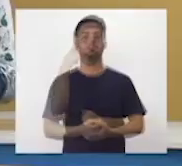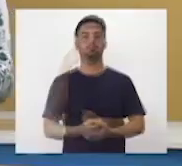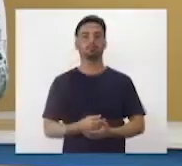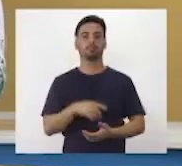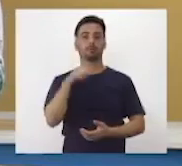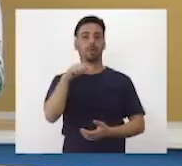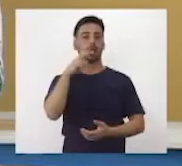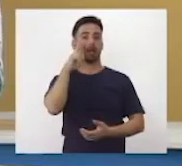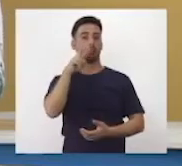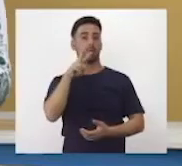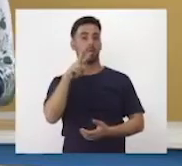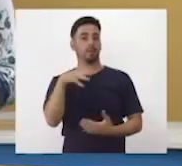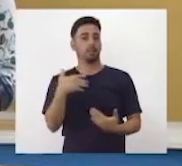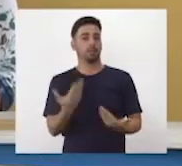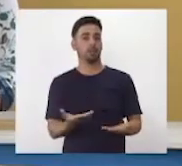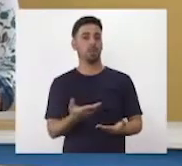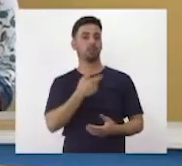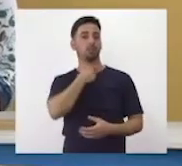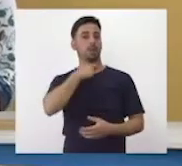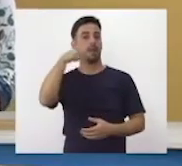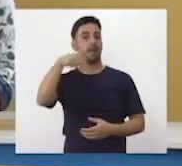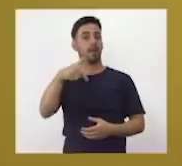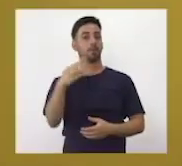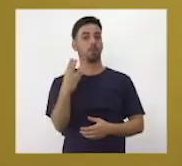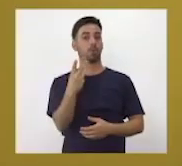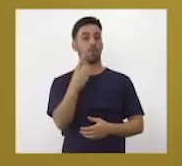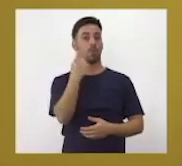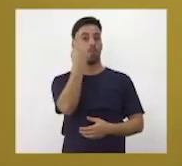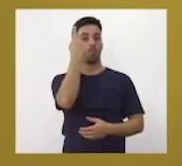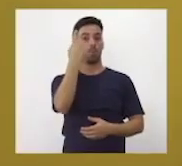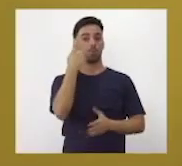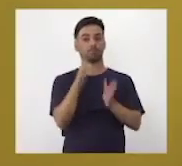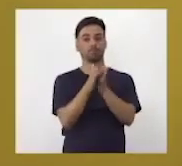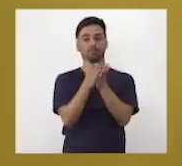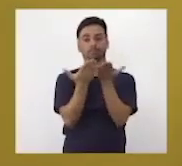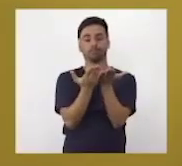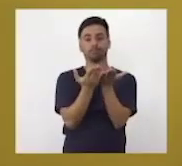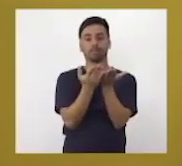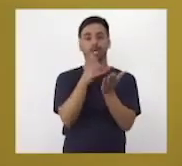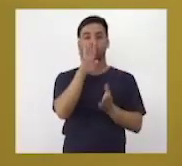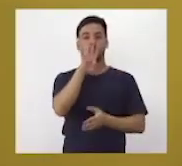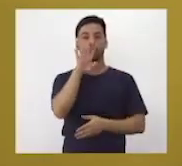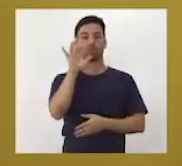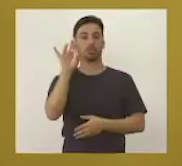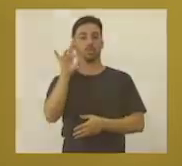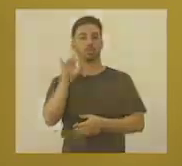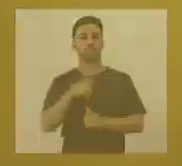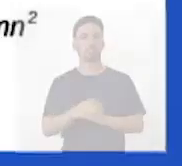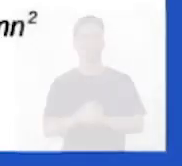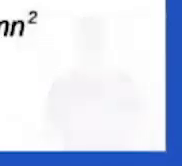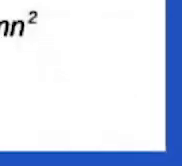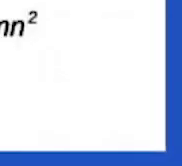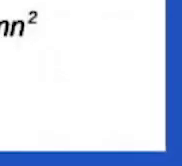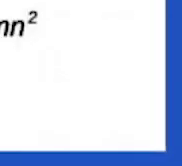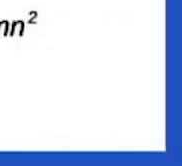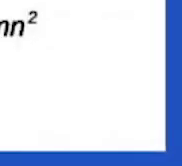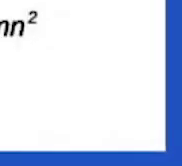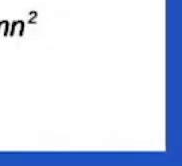6A. Vamos a ver entonces el ejemplo 1 que aparece en la página 415.